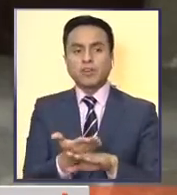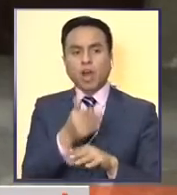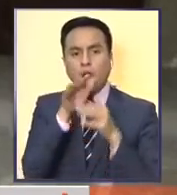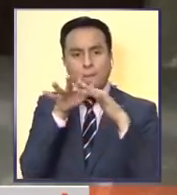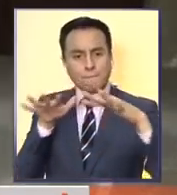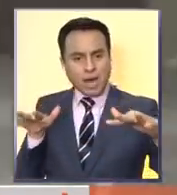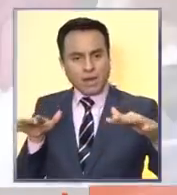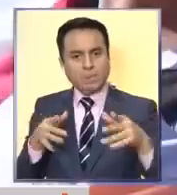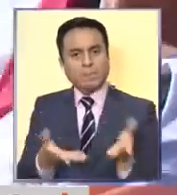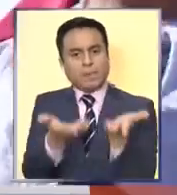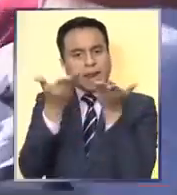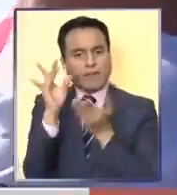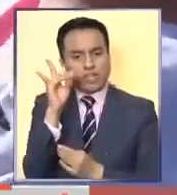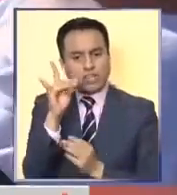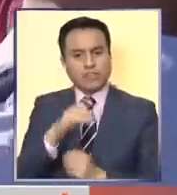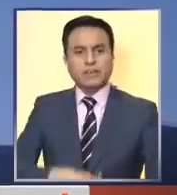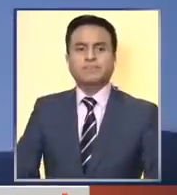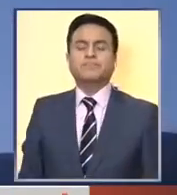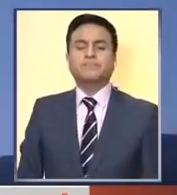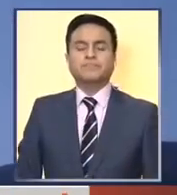para Bolivia.